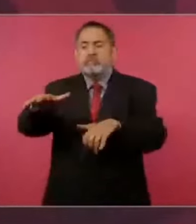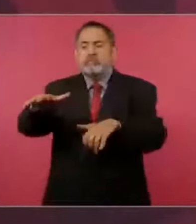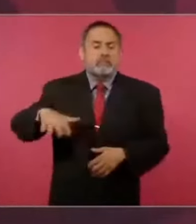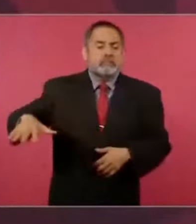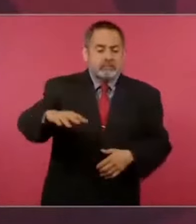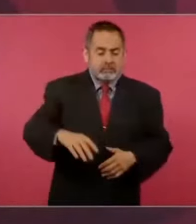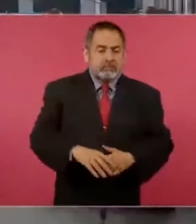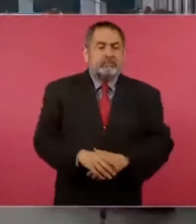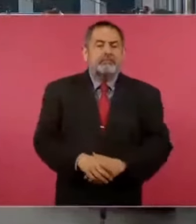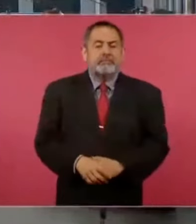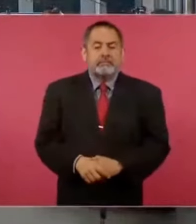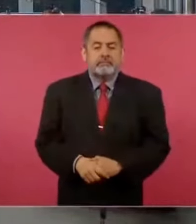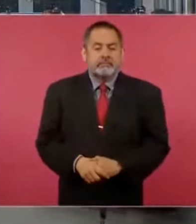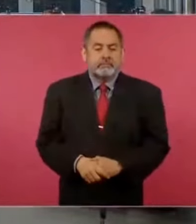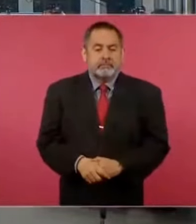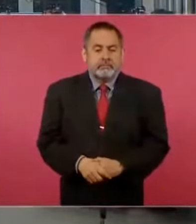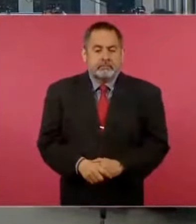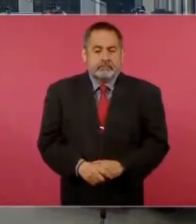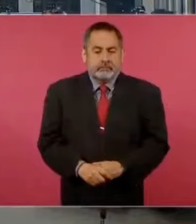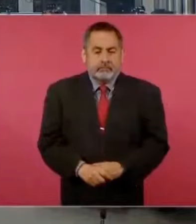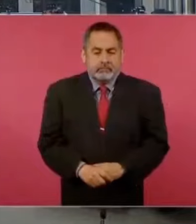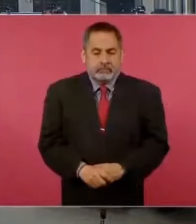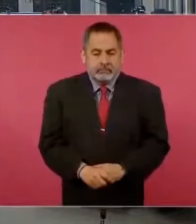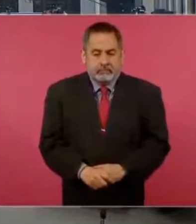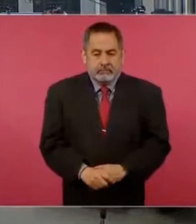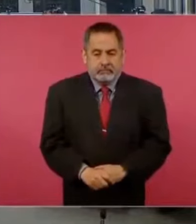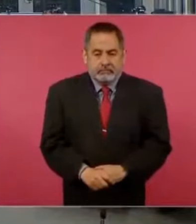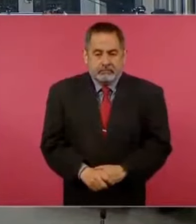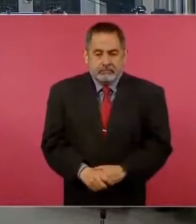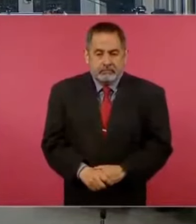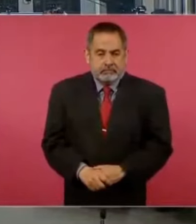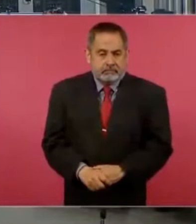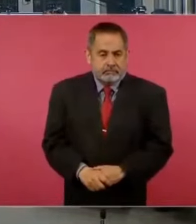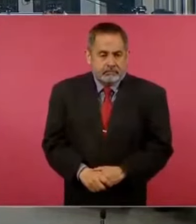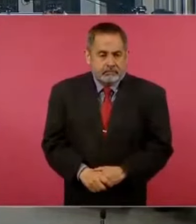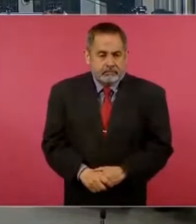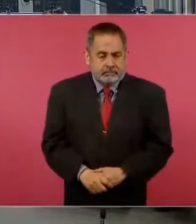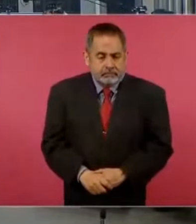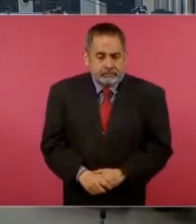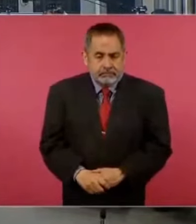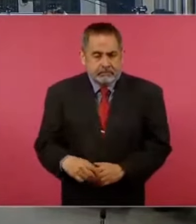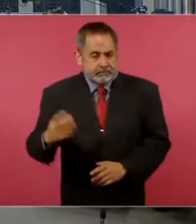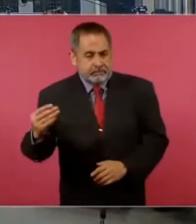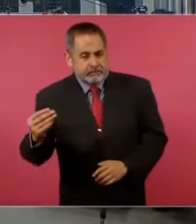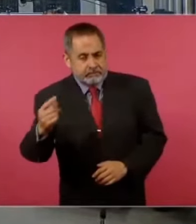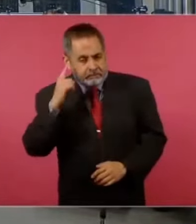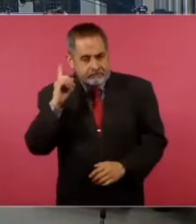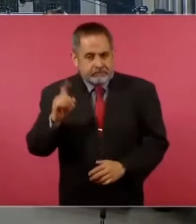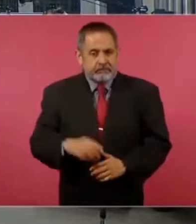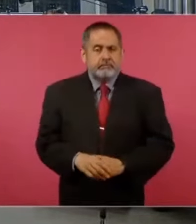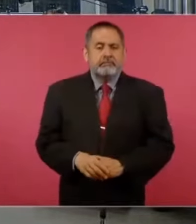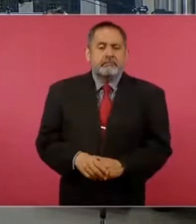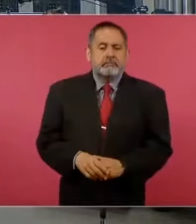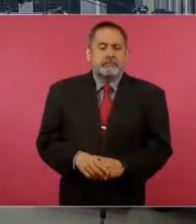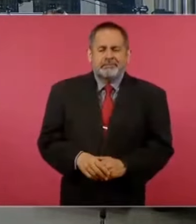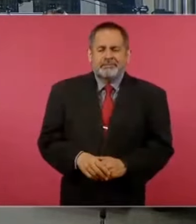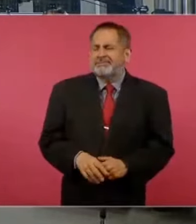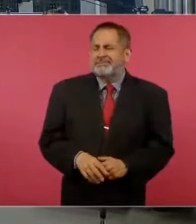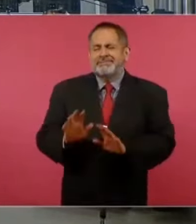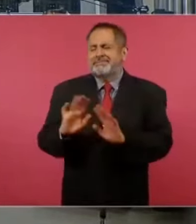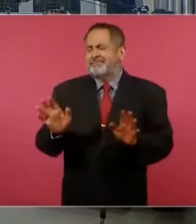mercados después del comportamiento de ayer? Que ya va a normalizarse